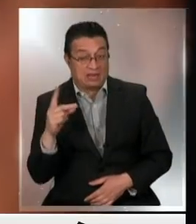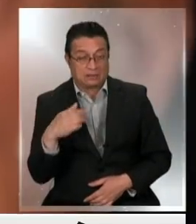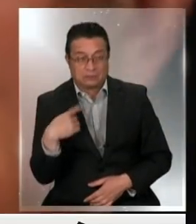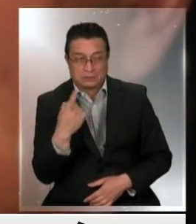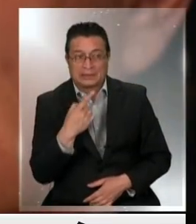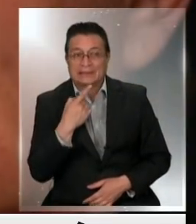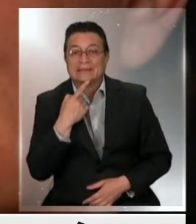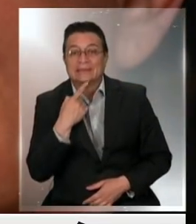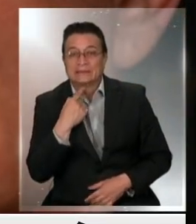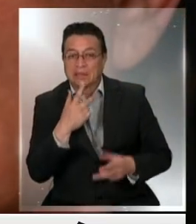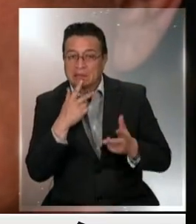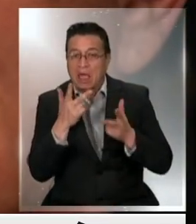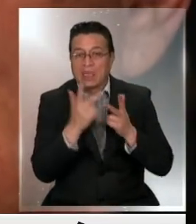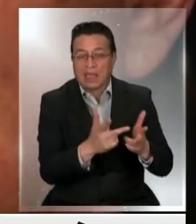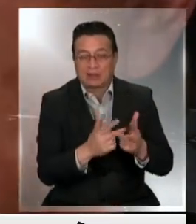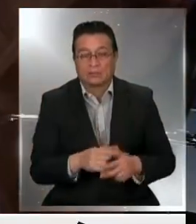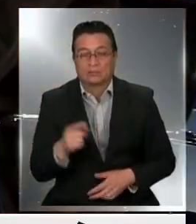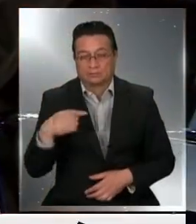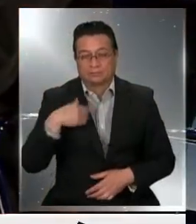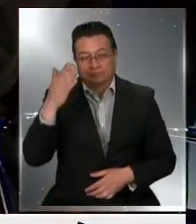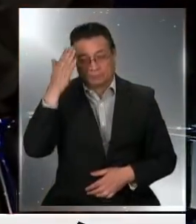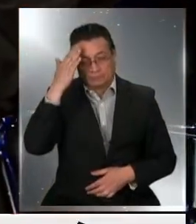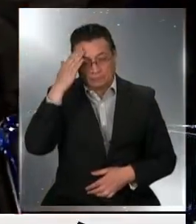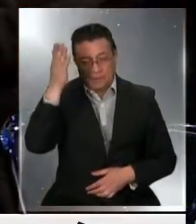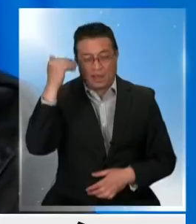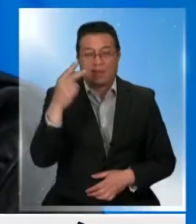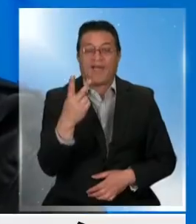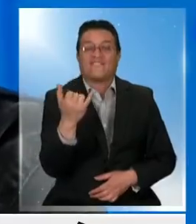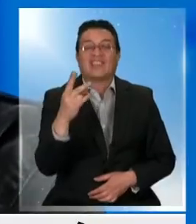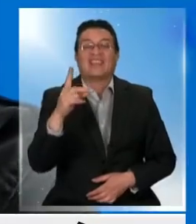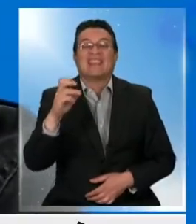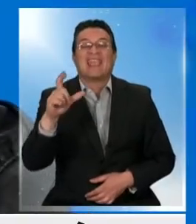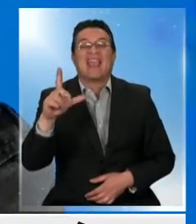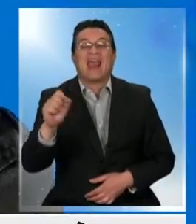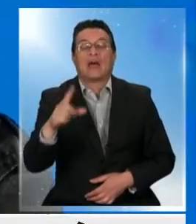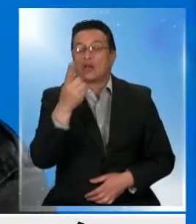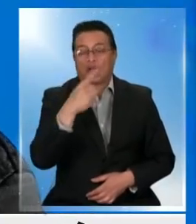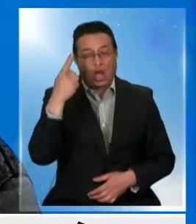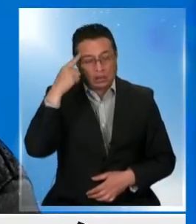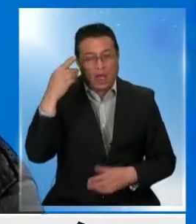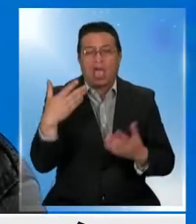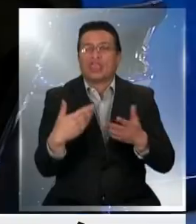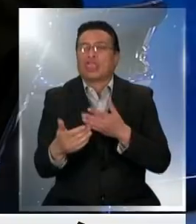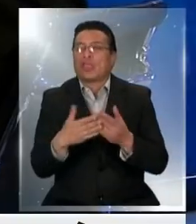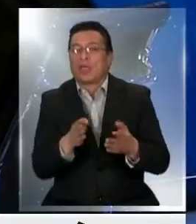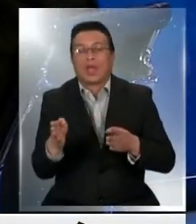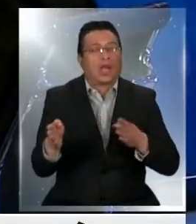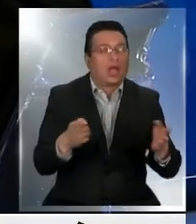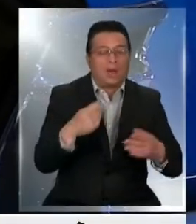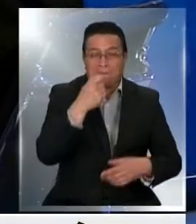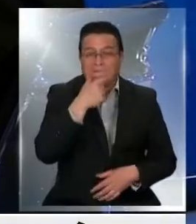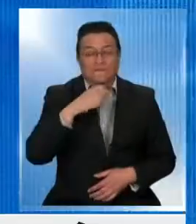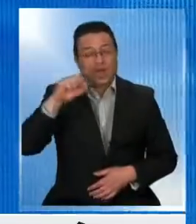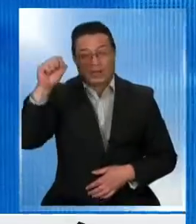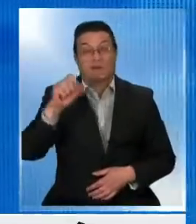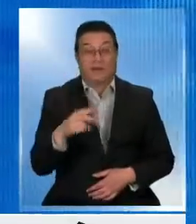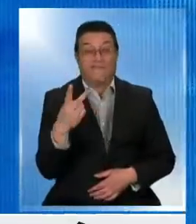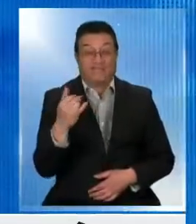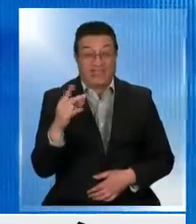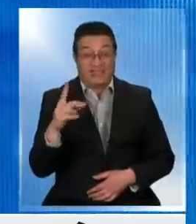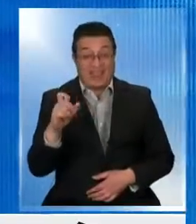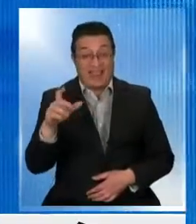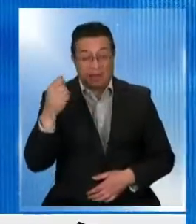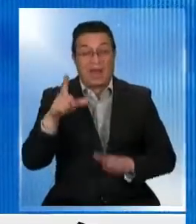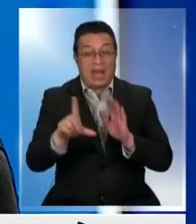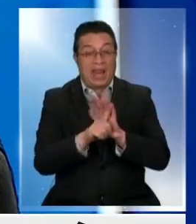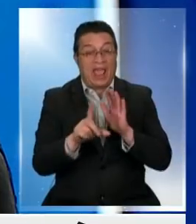interesada en atacar. Me recuerda a Gabriel González Videla. Nadie sabe para dónde va Boric. Gabriel González Videla fue el autor de la